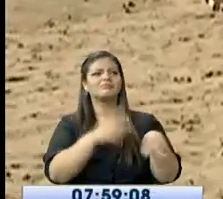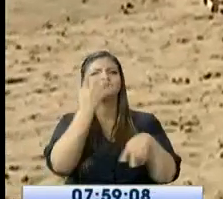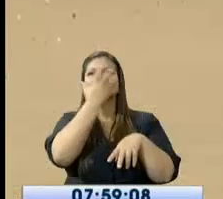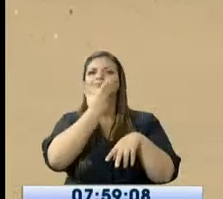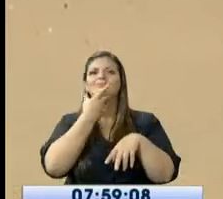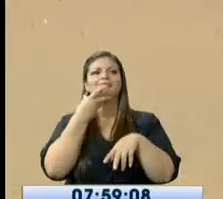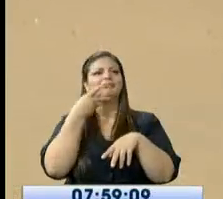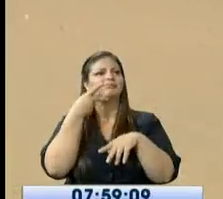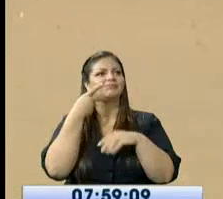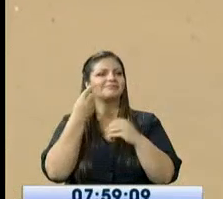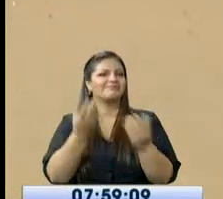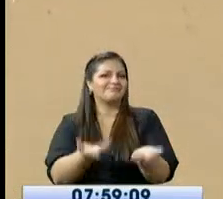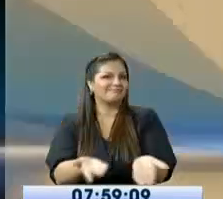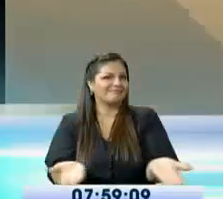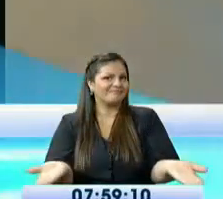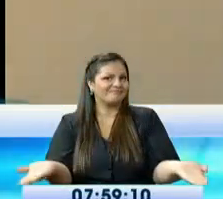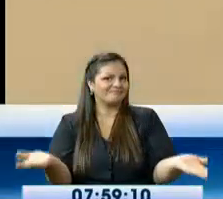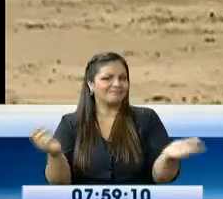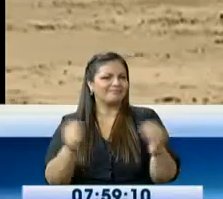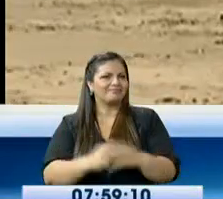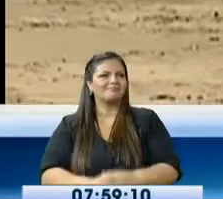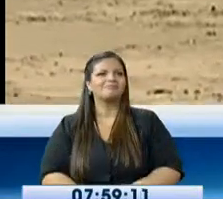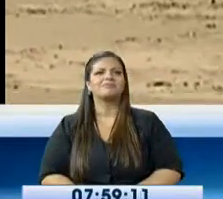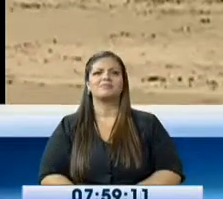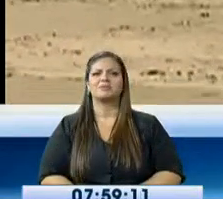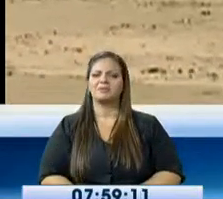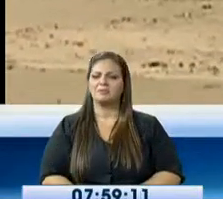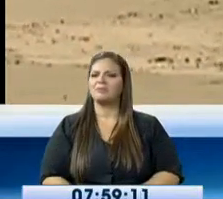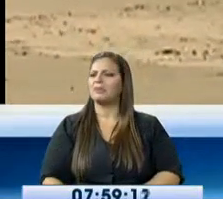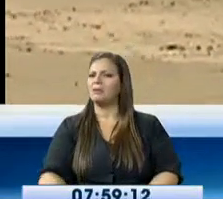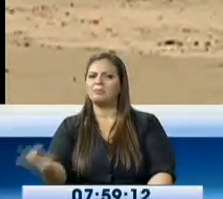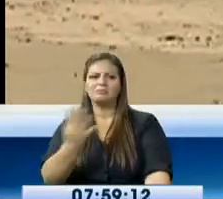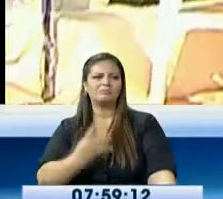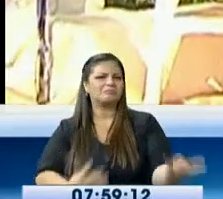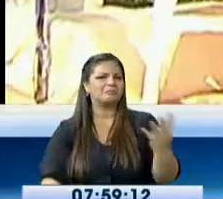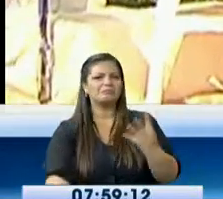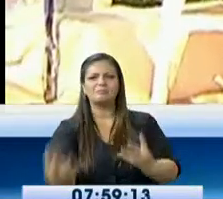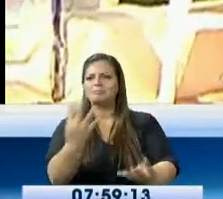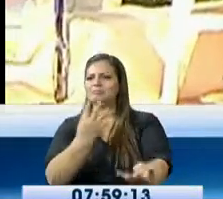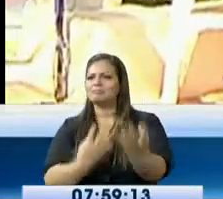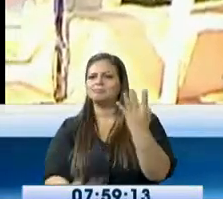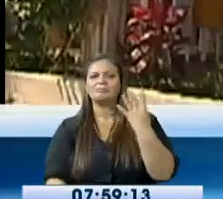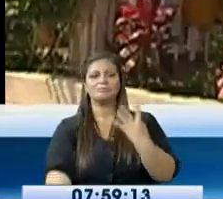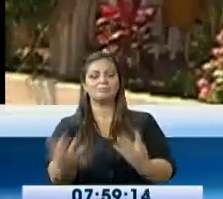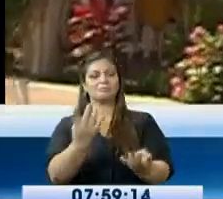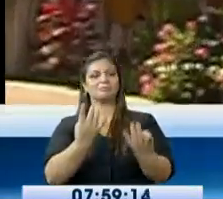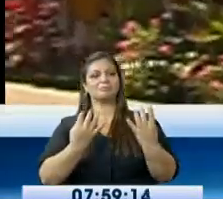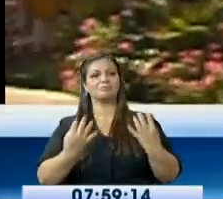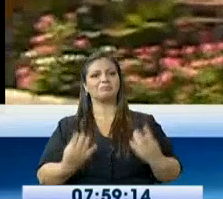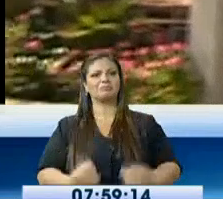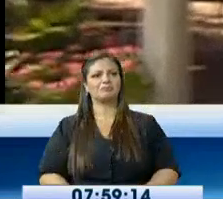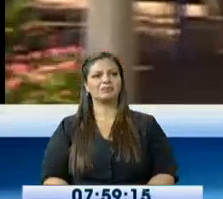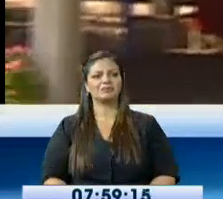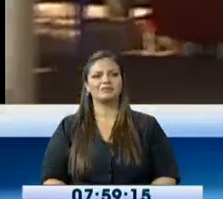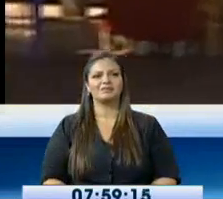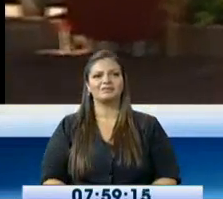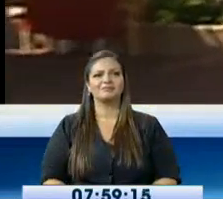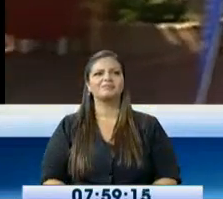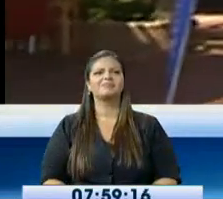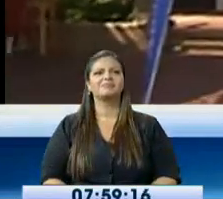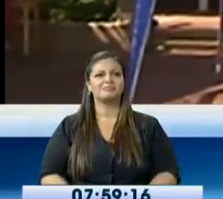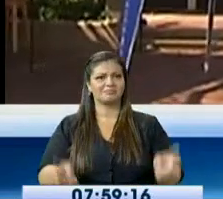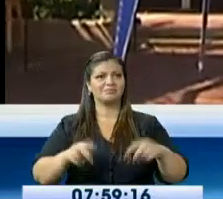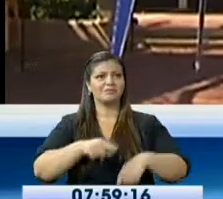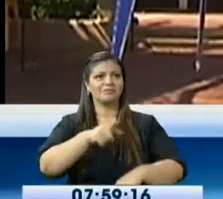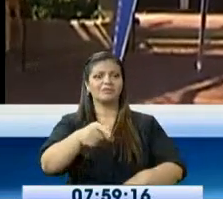y, bueno, poder tener mucha más afluencia de la que ya, como ustedes pueden observar, hemos tenido. Además, cuentan con un paradero